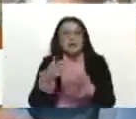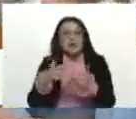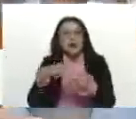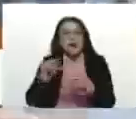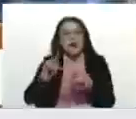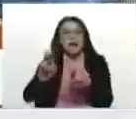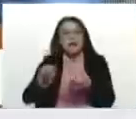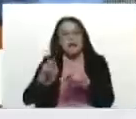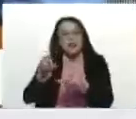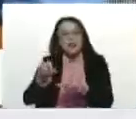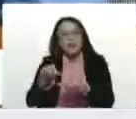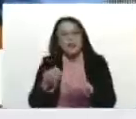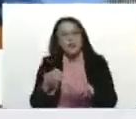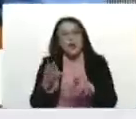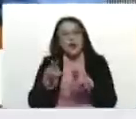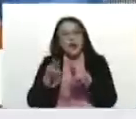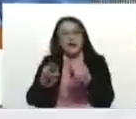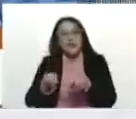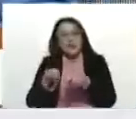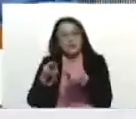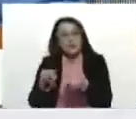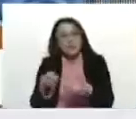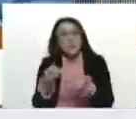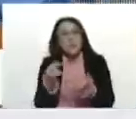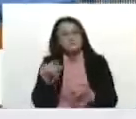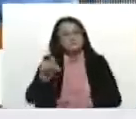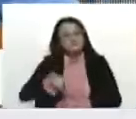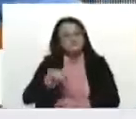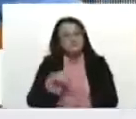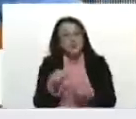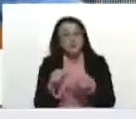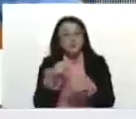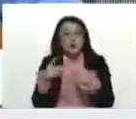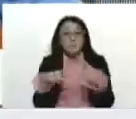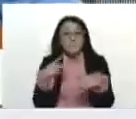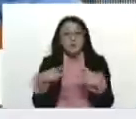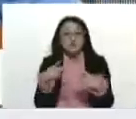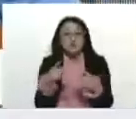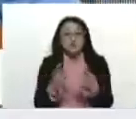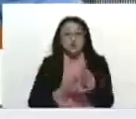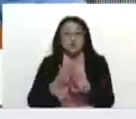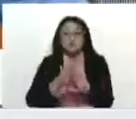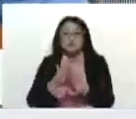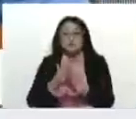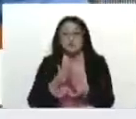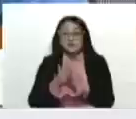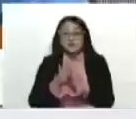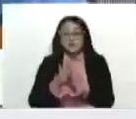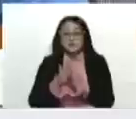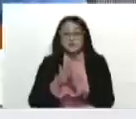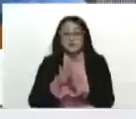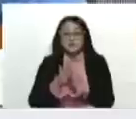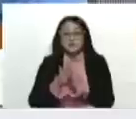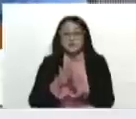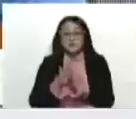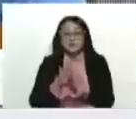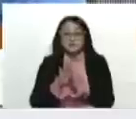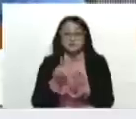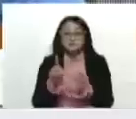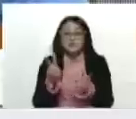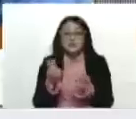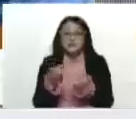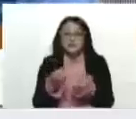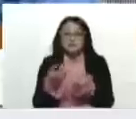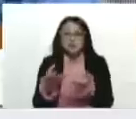de Industria por eso es necesario para perpetuar continuar con el proceso de crecimiento generación de